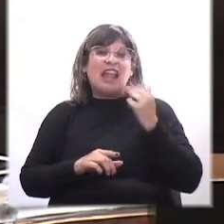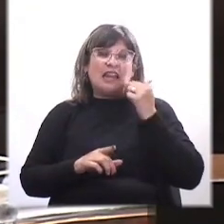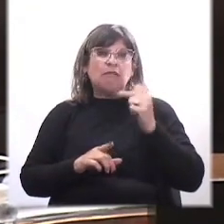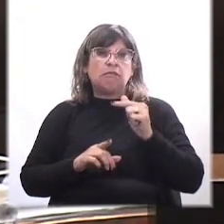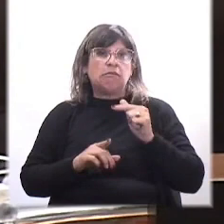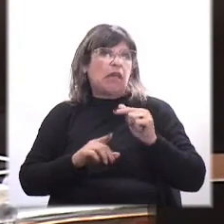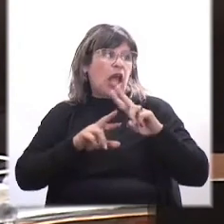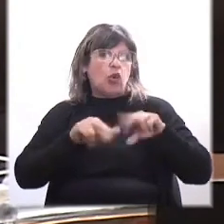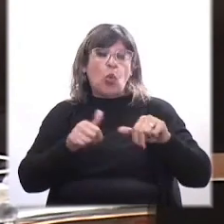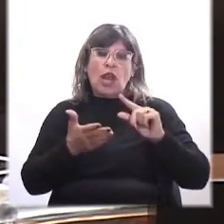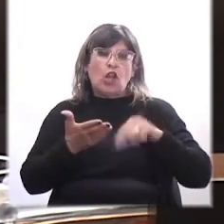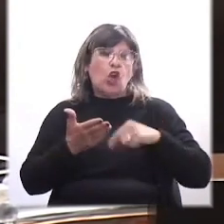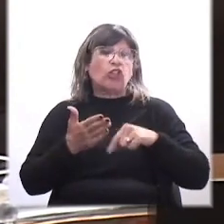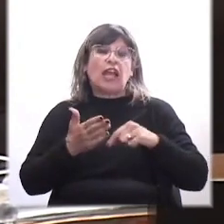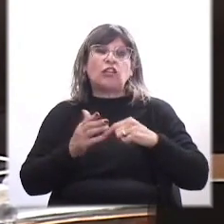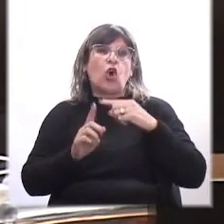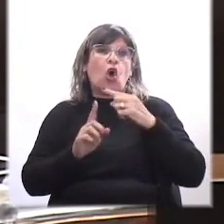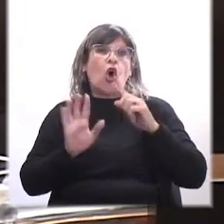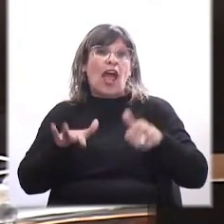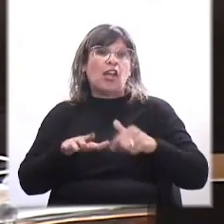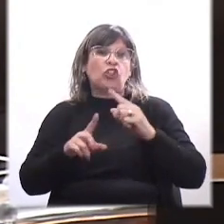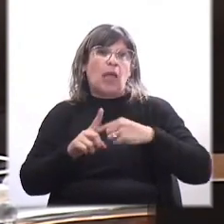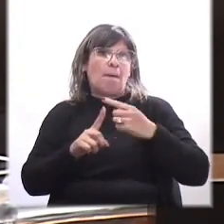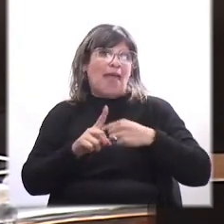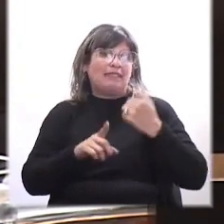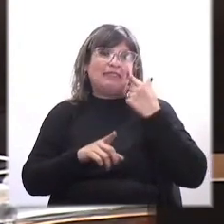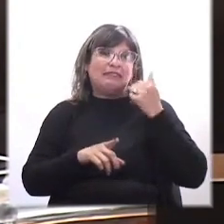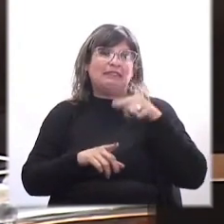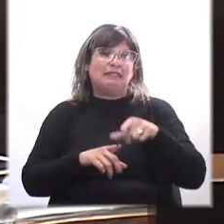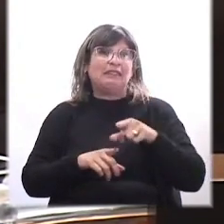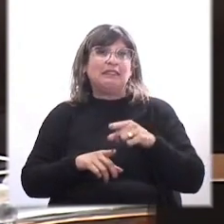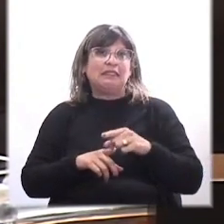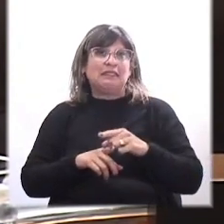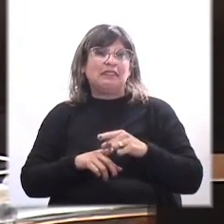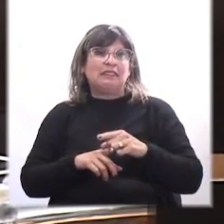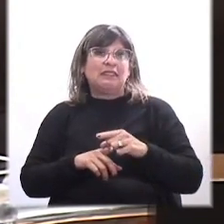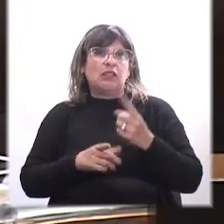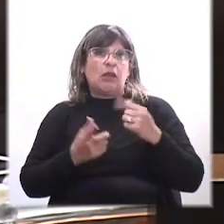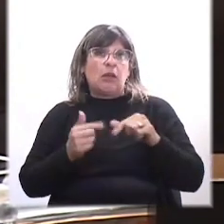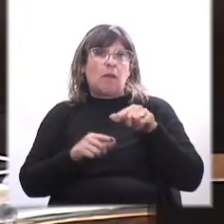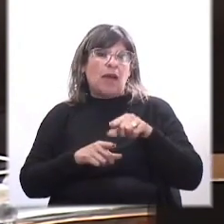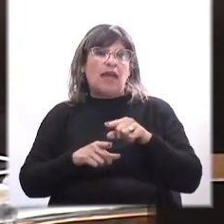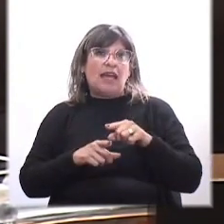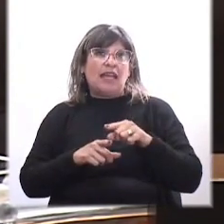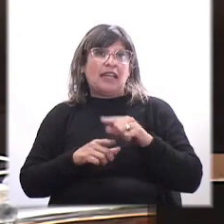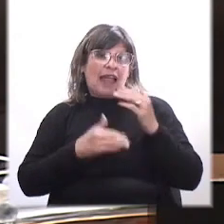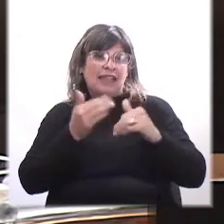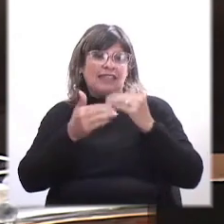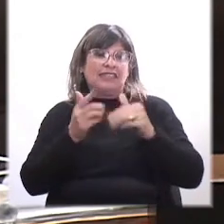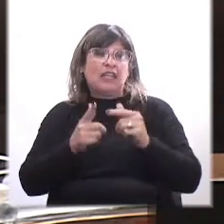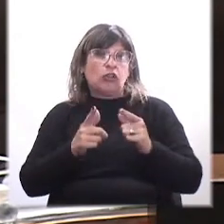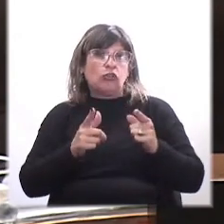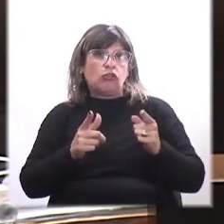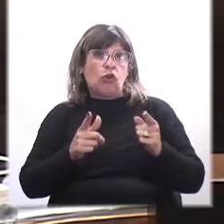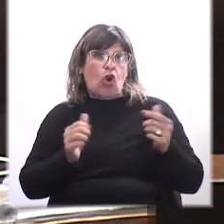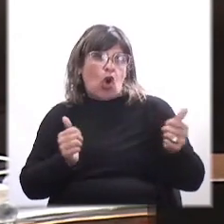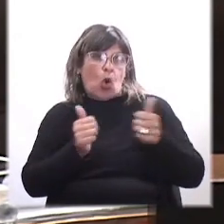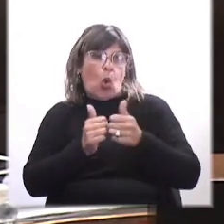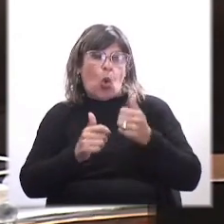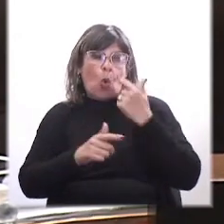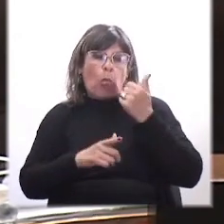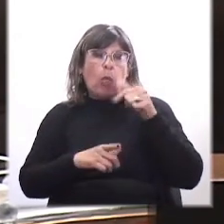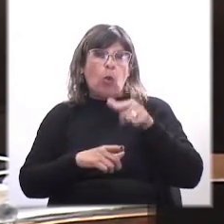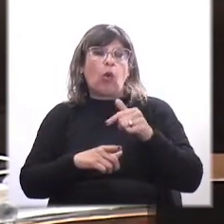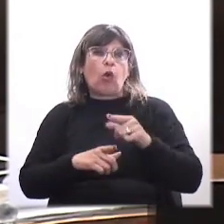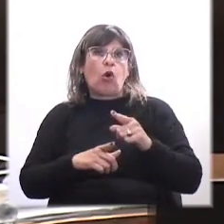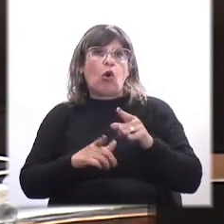meses del suscripto memorando de entendimiento para la evaluación de este eventual desarrollo conjunto de una